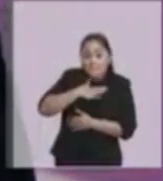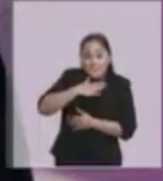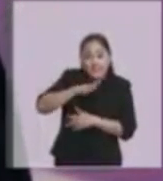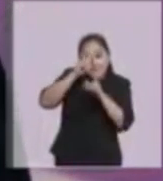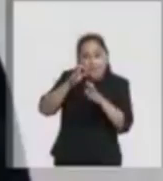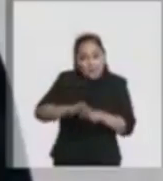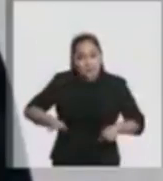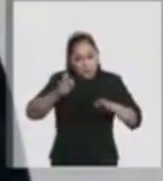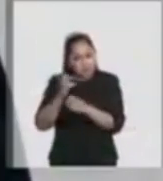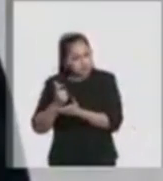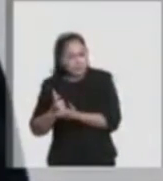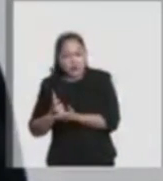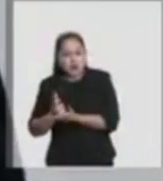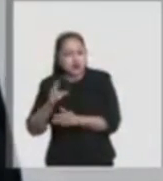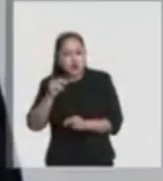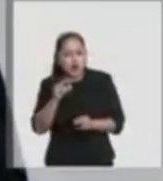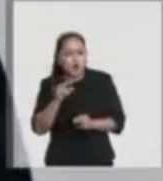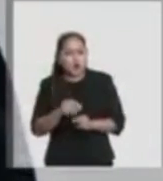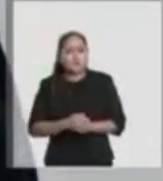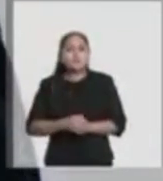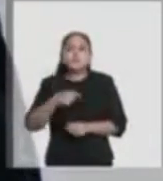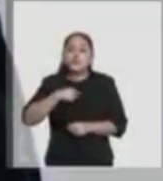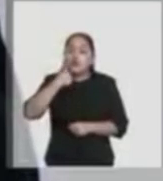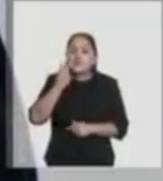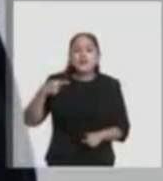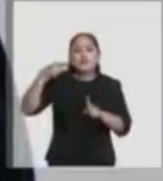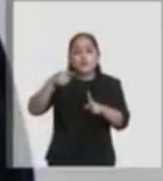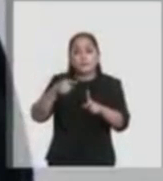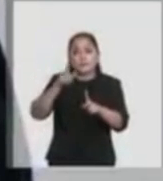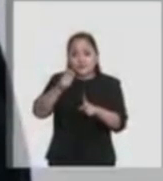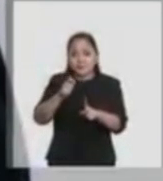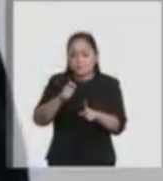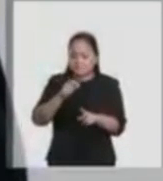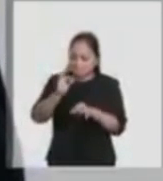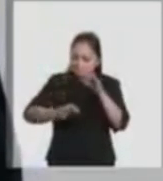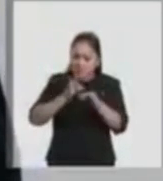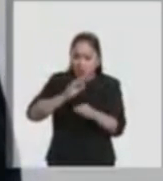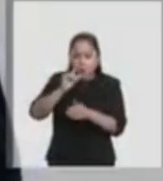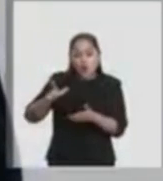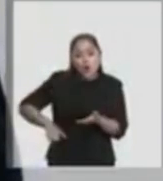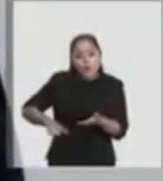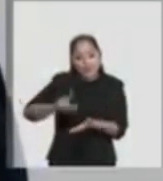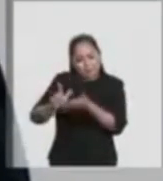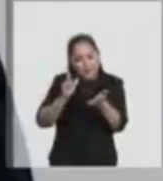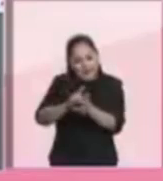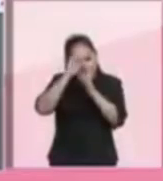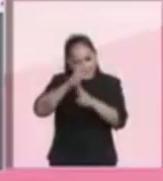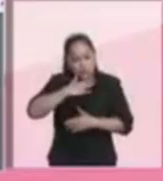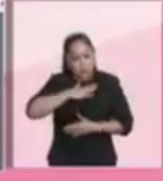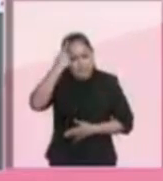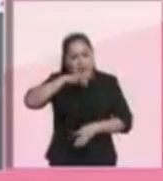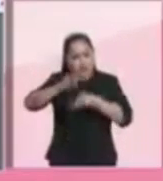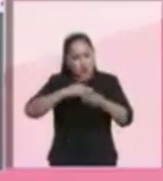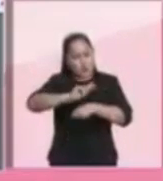venganza. Yo lo que quiero es que haya un auténtico Estado de Derecho y que haya justicia en el